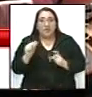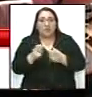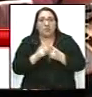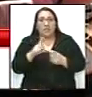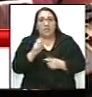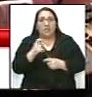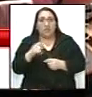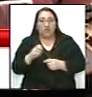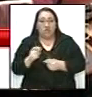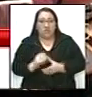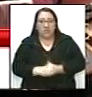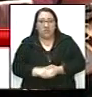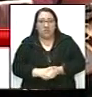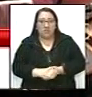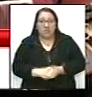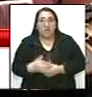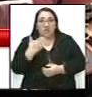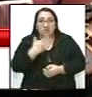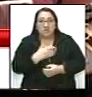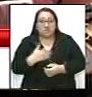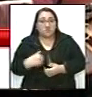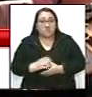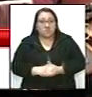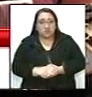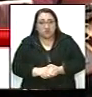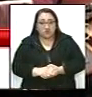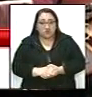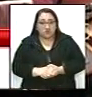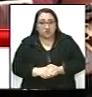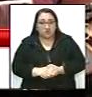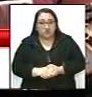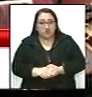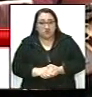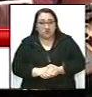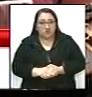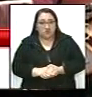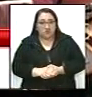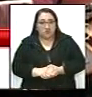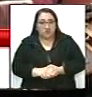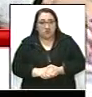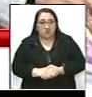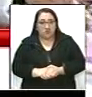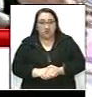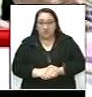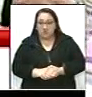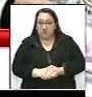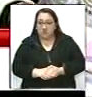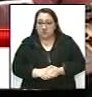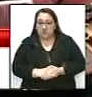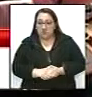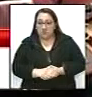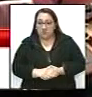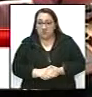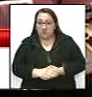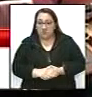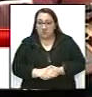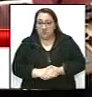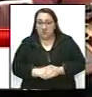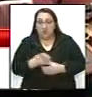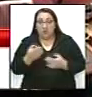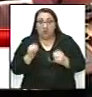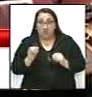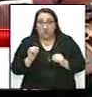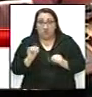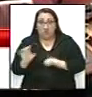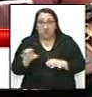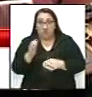que termine. Gracias, presidenta. Sí, presidenta, creo que... Congresista Letona, estábamos en informes. Usted está formulando